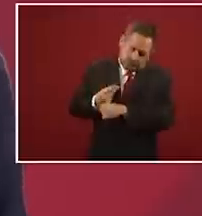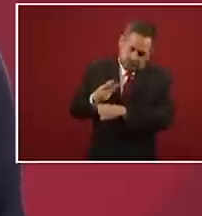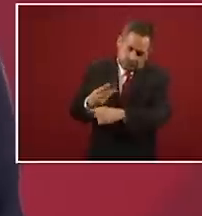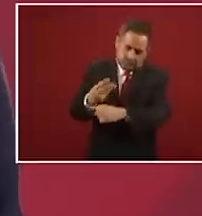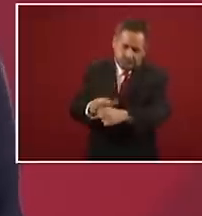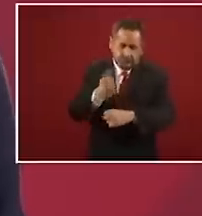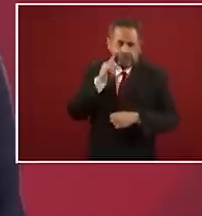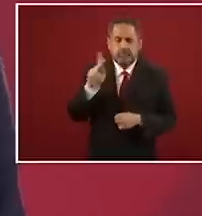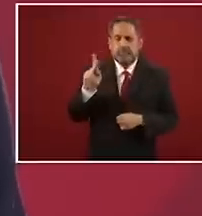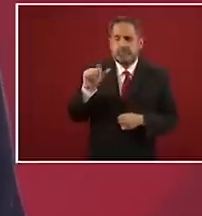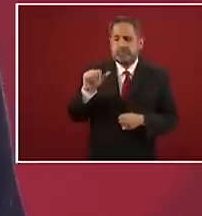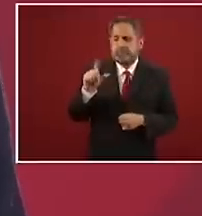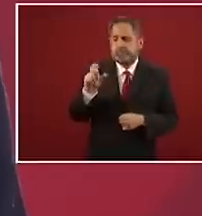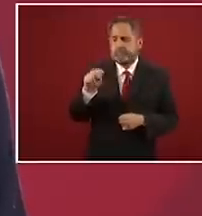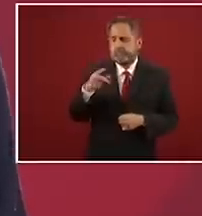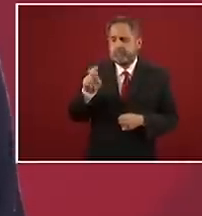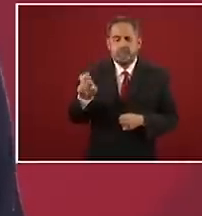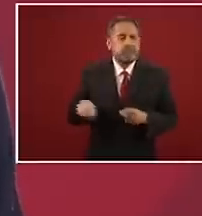Palenque,